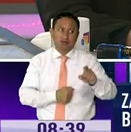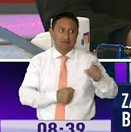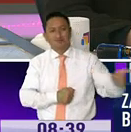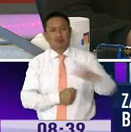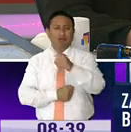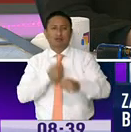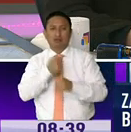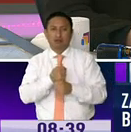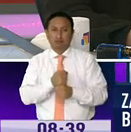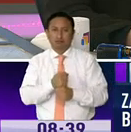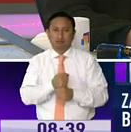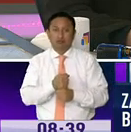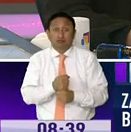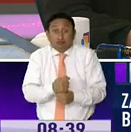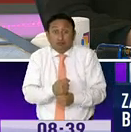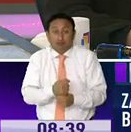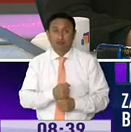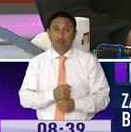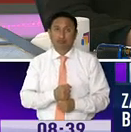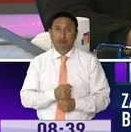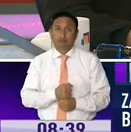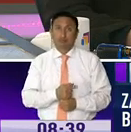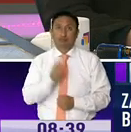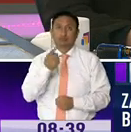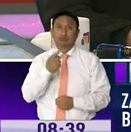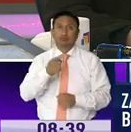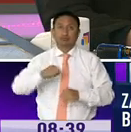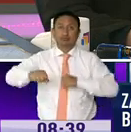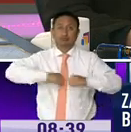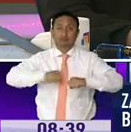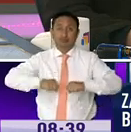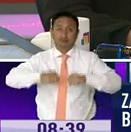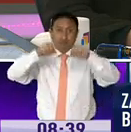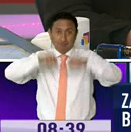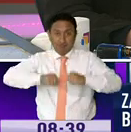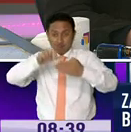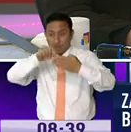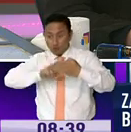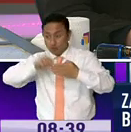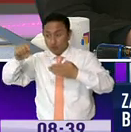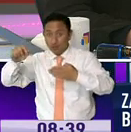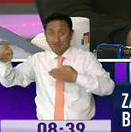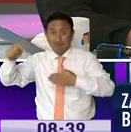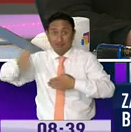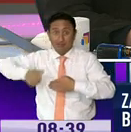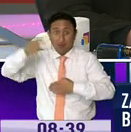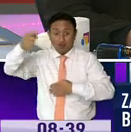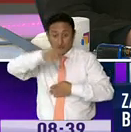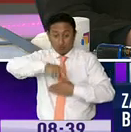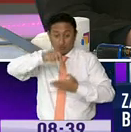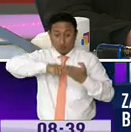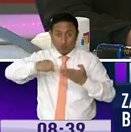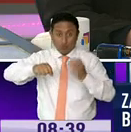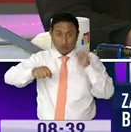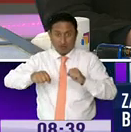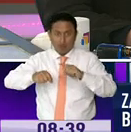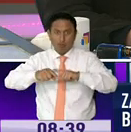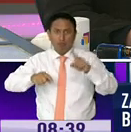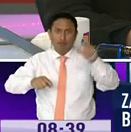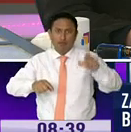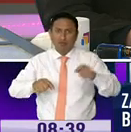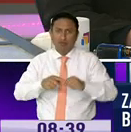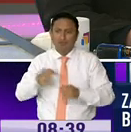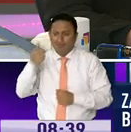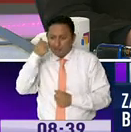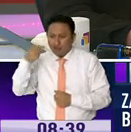porque solamente las actividades que están debidamente autorizadas por COE Nacional se los pueden hacer. Pero habían ciudadanos que estaban